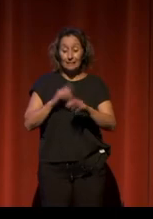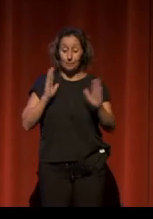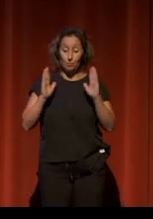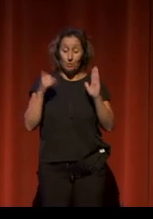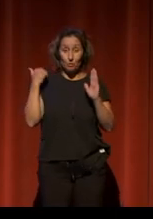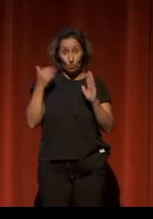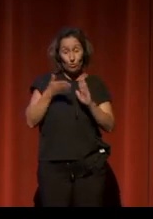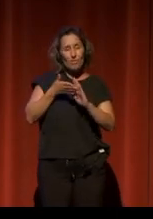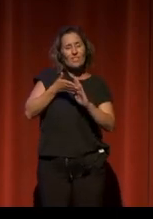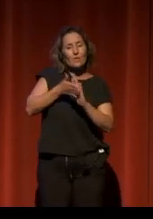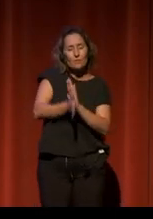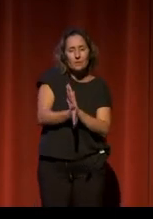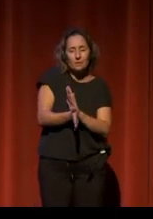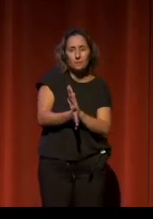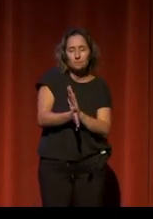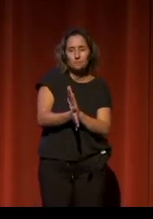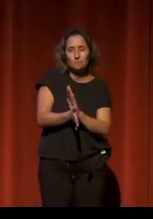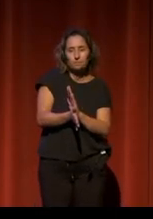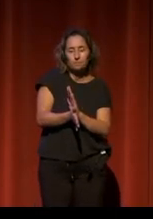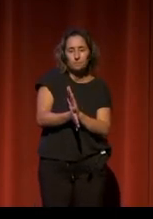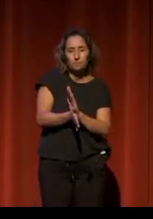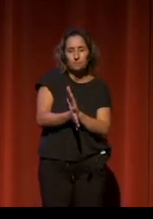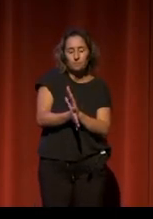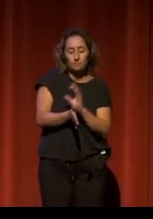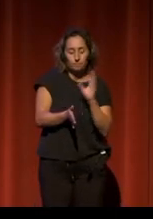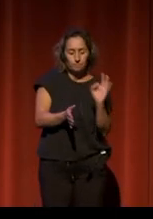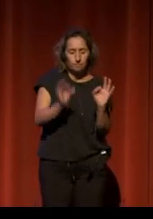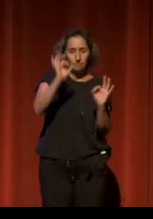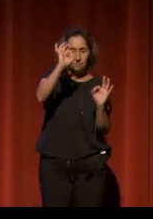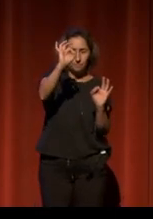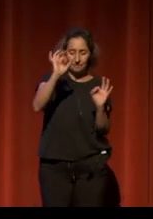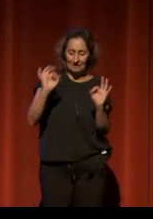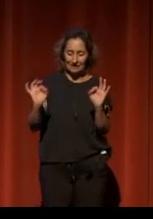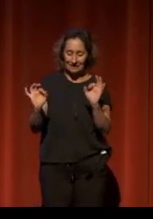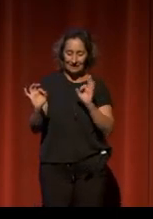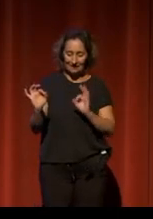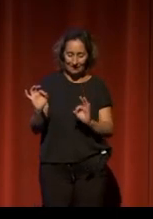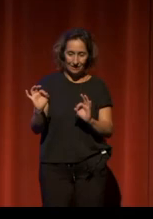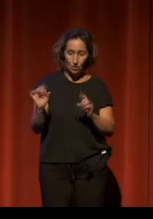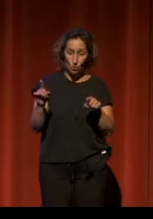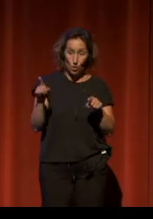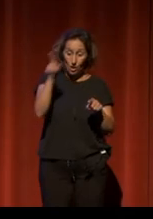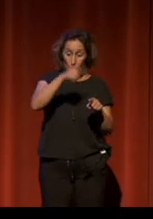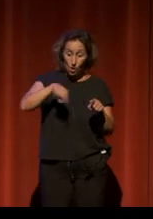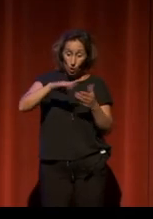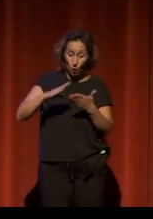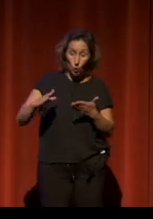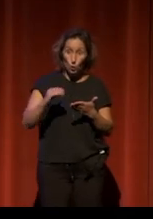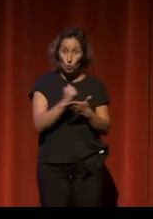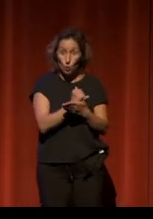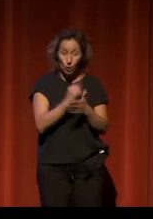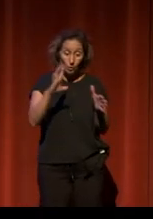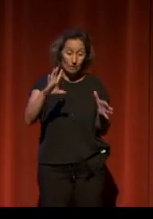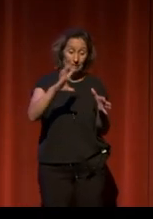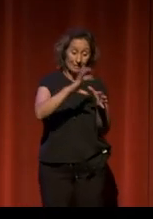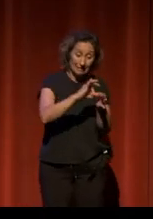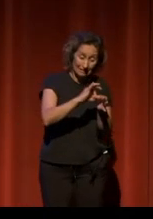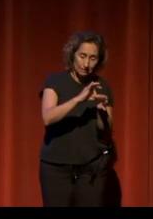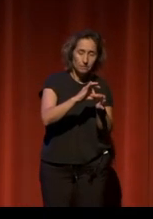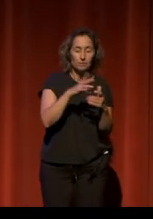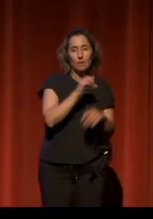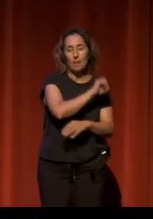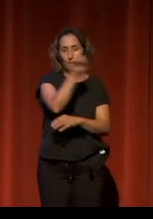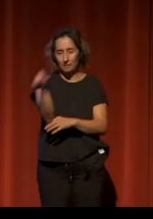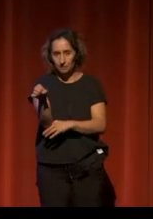eh la el los nodos son más que la suma de las partes no el todo No es más que la suma de sus